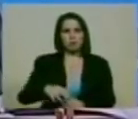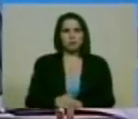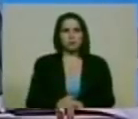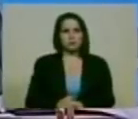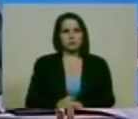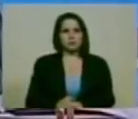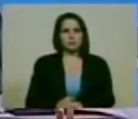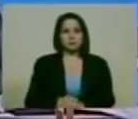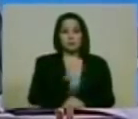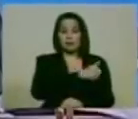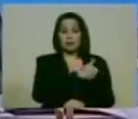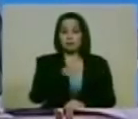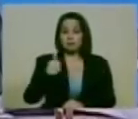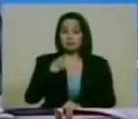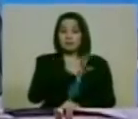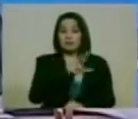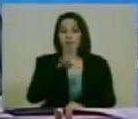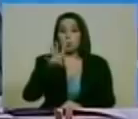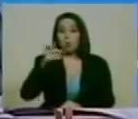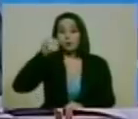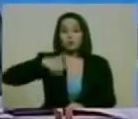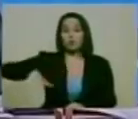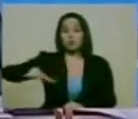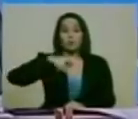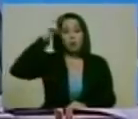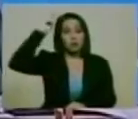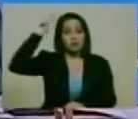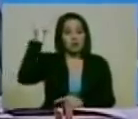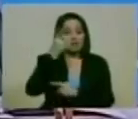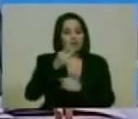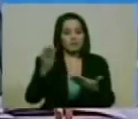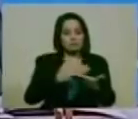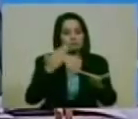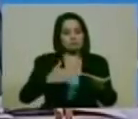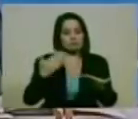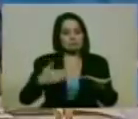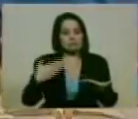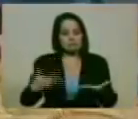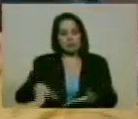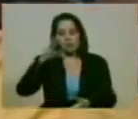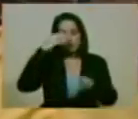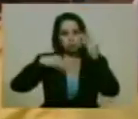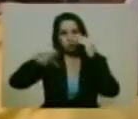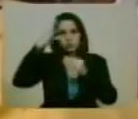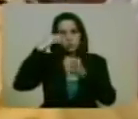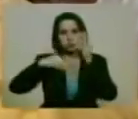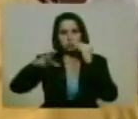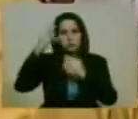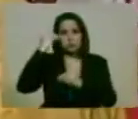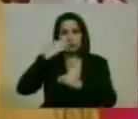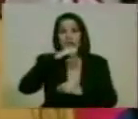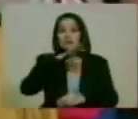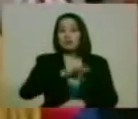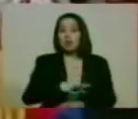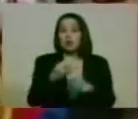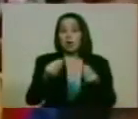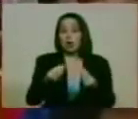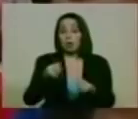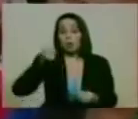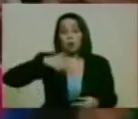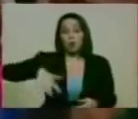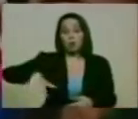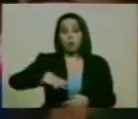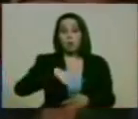los 34 pueblos indígenas. Siempre insisto en la historia de los 34